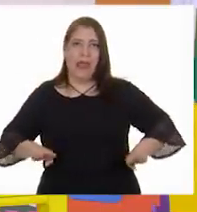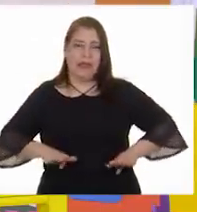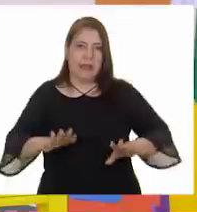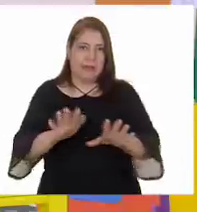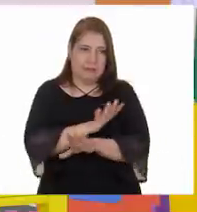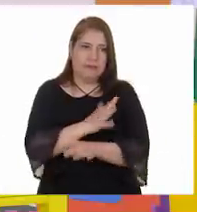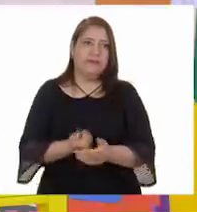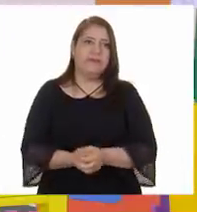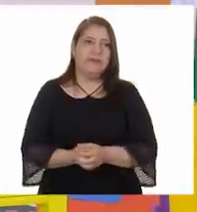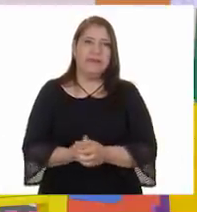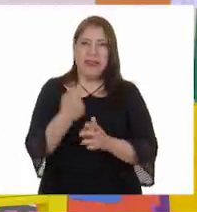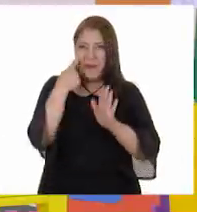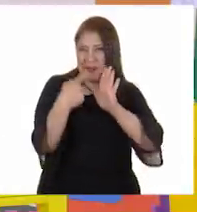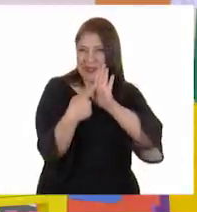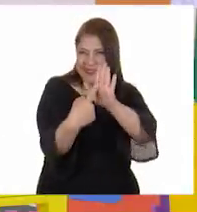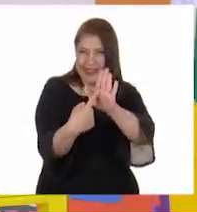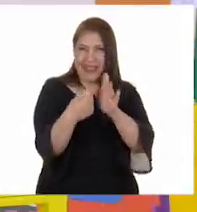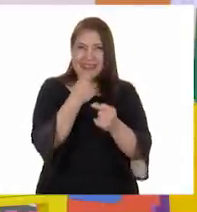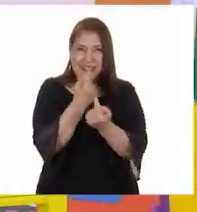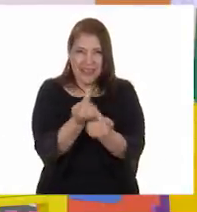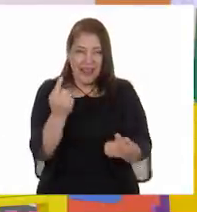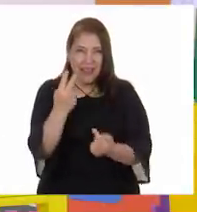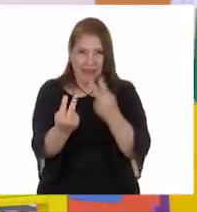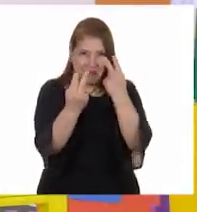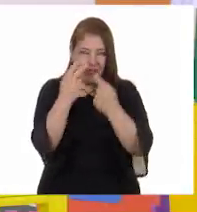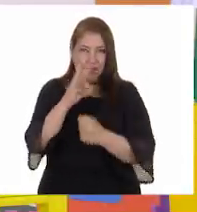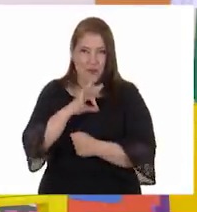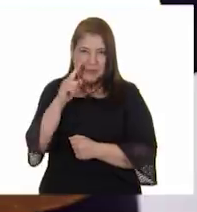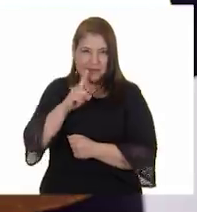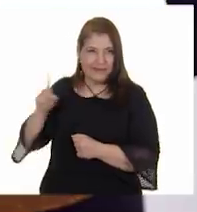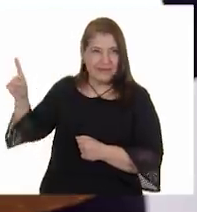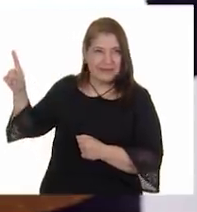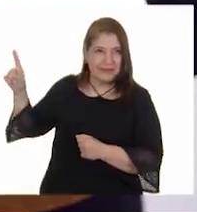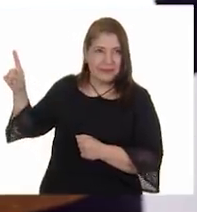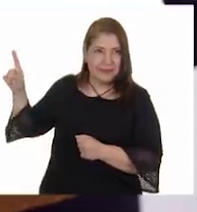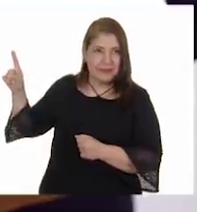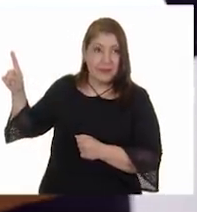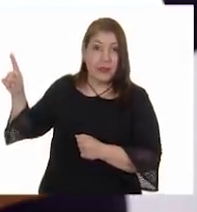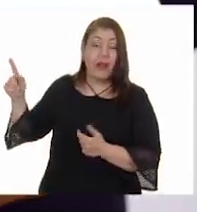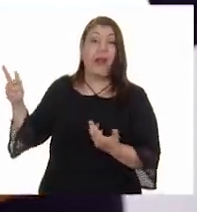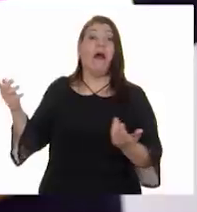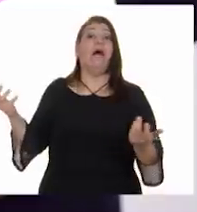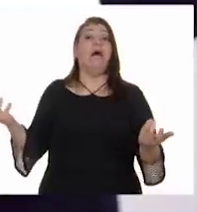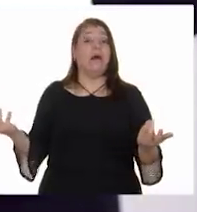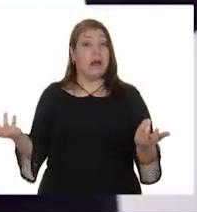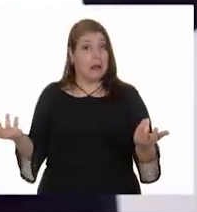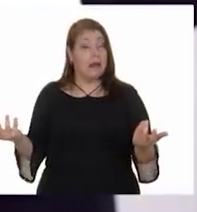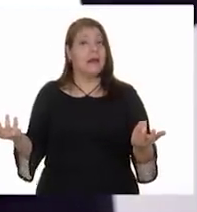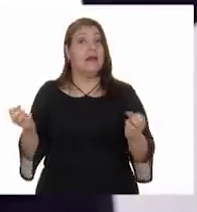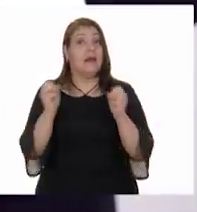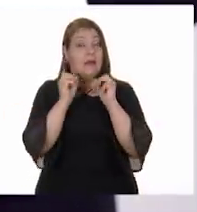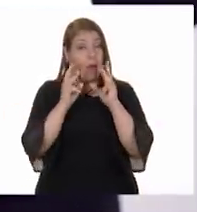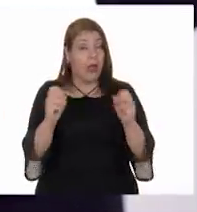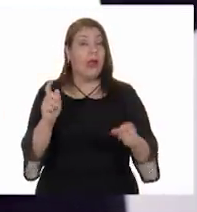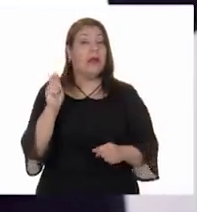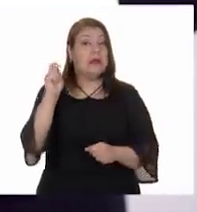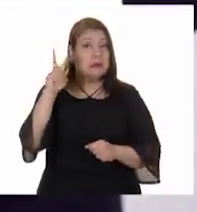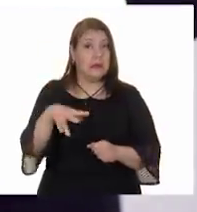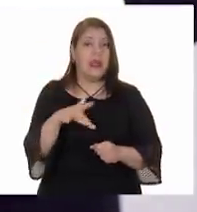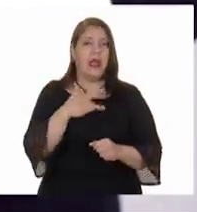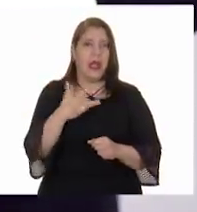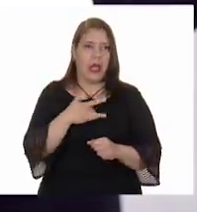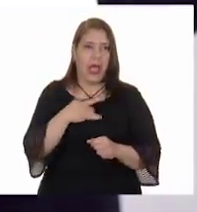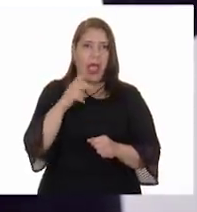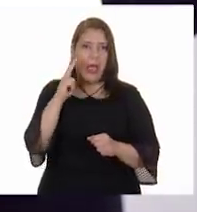¿Podrías enseñársela a las niñas y los niños, por favor, Fernanda? Ahí a esa altura está perfecto. ¡Wow! Oh, en el círculo más grande, entonces, ocupaste